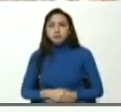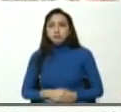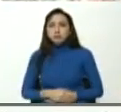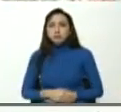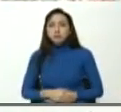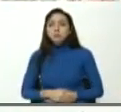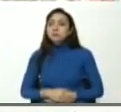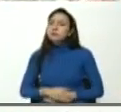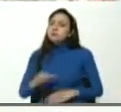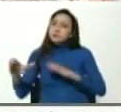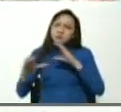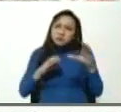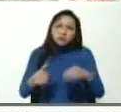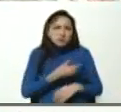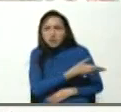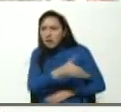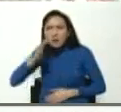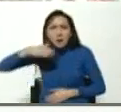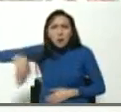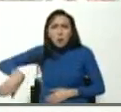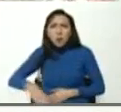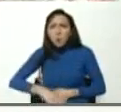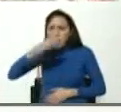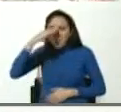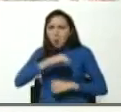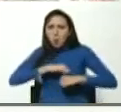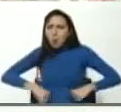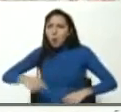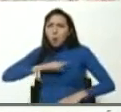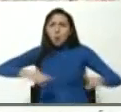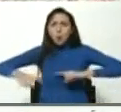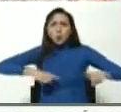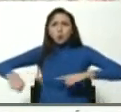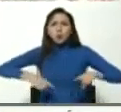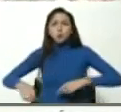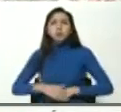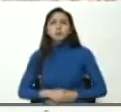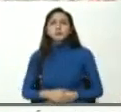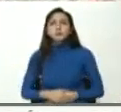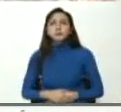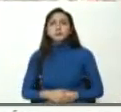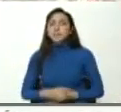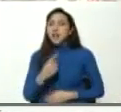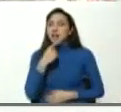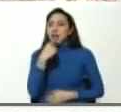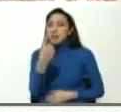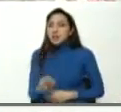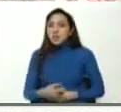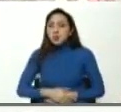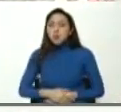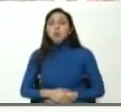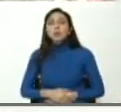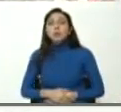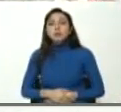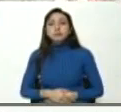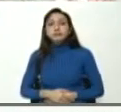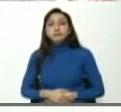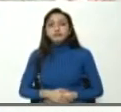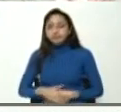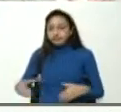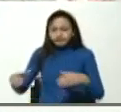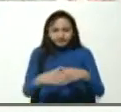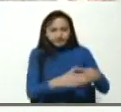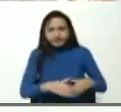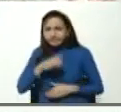hablándole al pueblo y a los militares a los soldados diciéndole que la oligarquía no